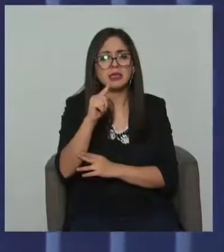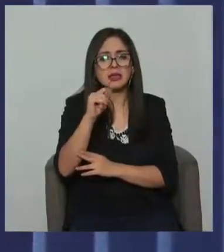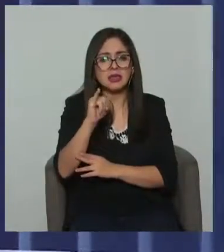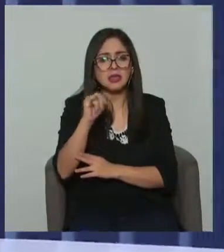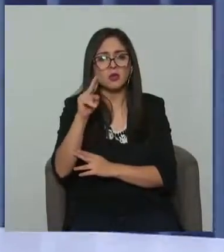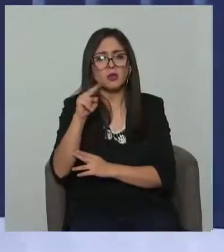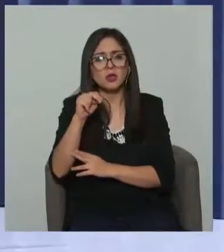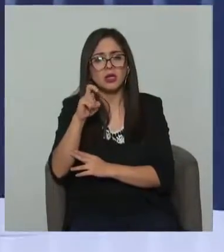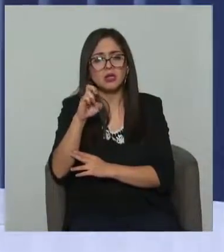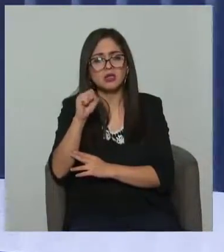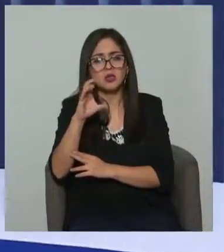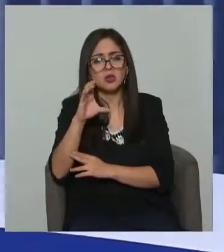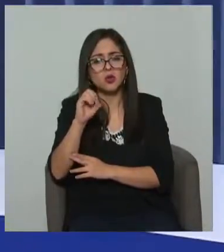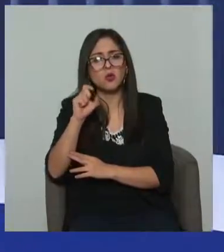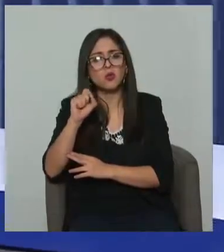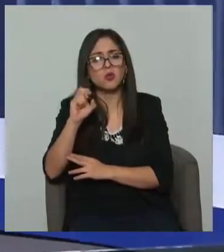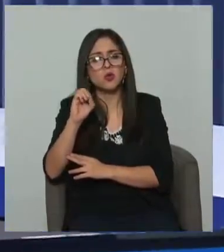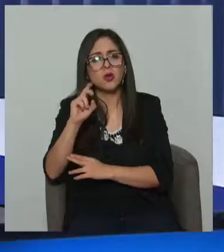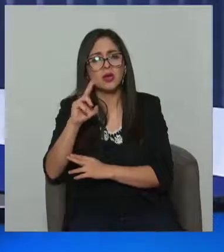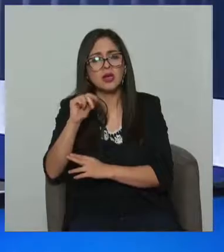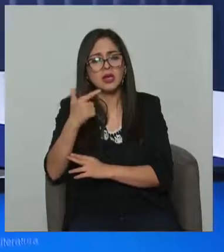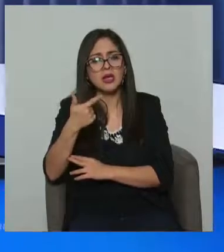www.cemexitiunesco.org. El mail es